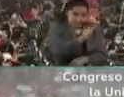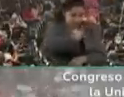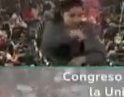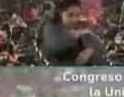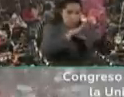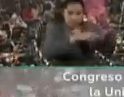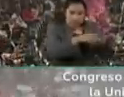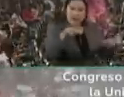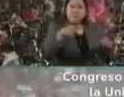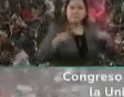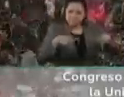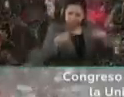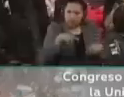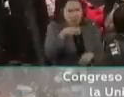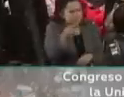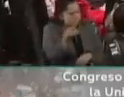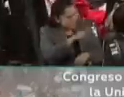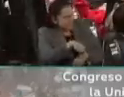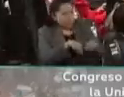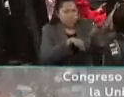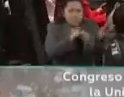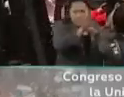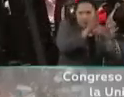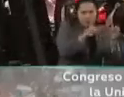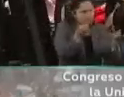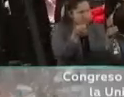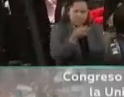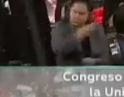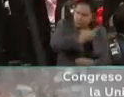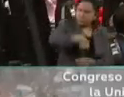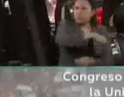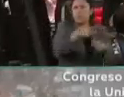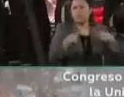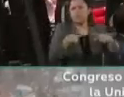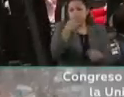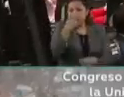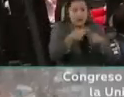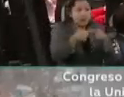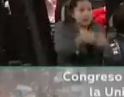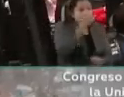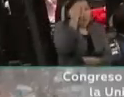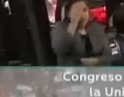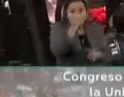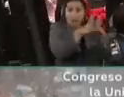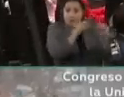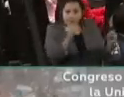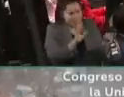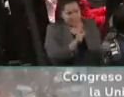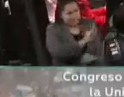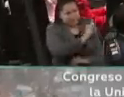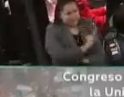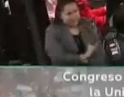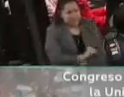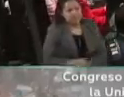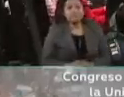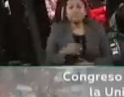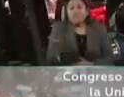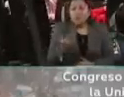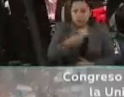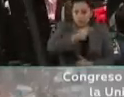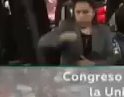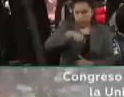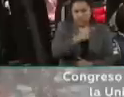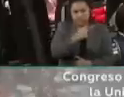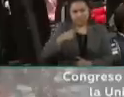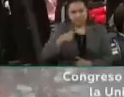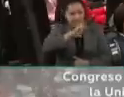Así que hoy más que nunca debemos tener presente que nuestro mandato emana de la soberanía del